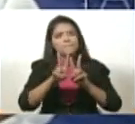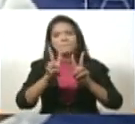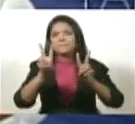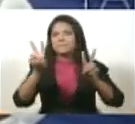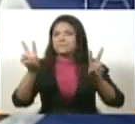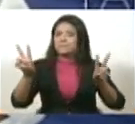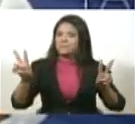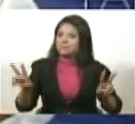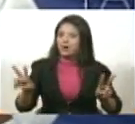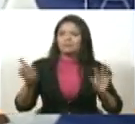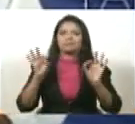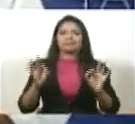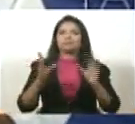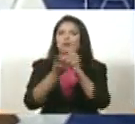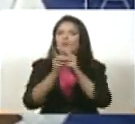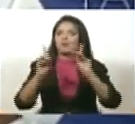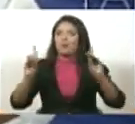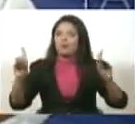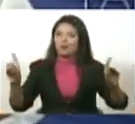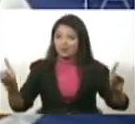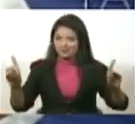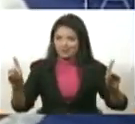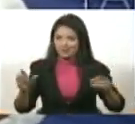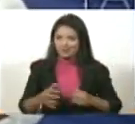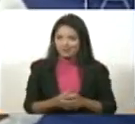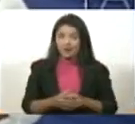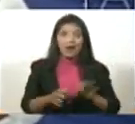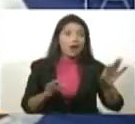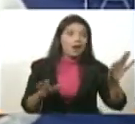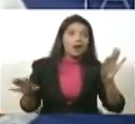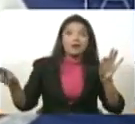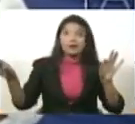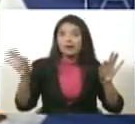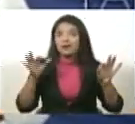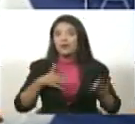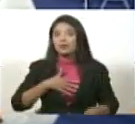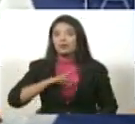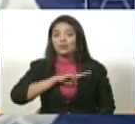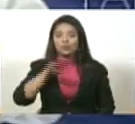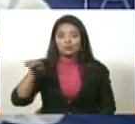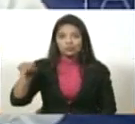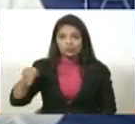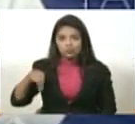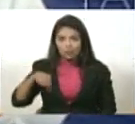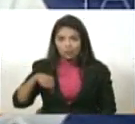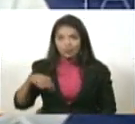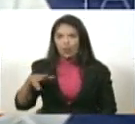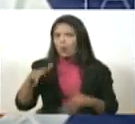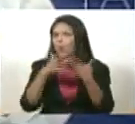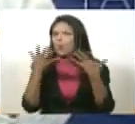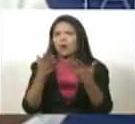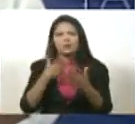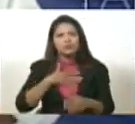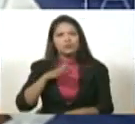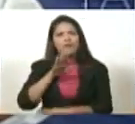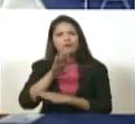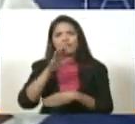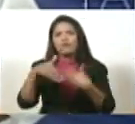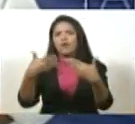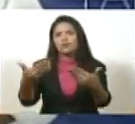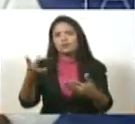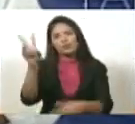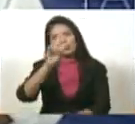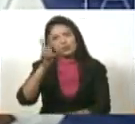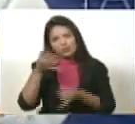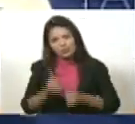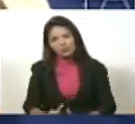a resolver con democracia, lo vamos a resolver eligiendo nosotros y nosotras cuál es nuestro destino y cuál es el futuro de